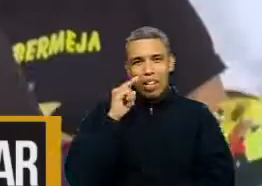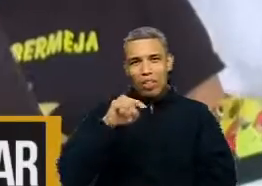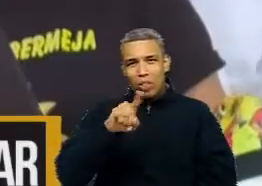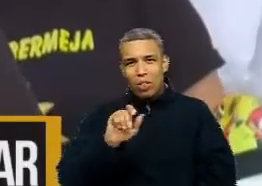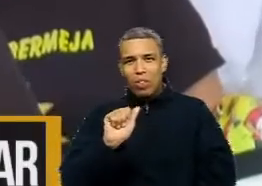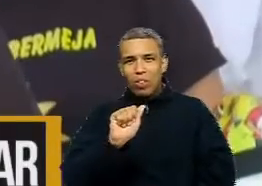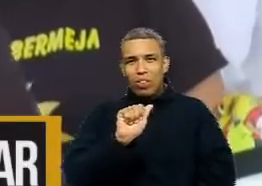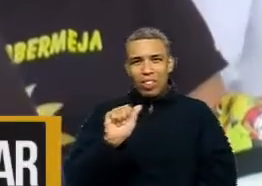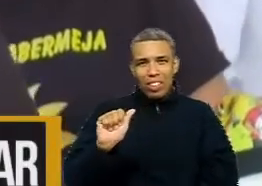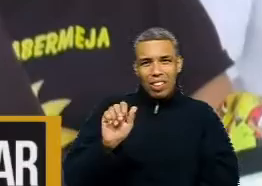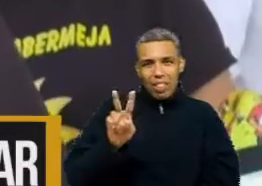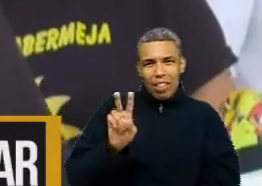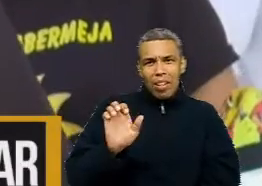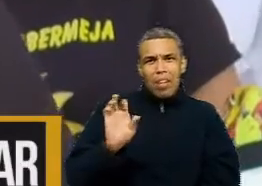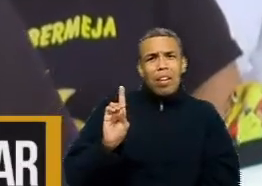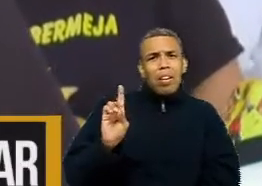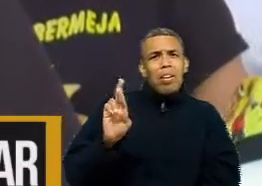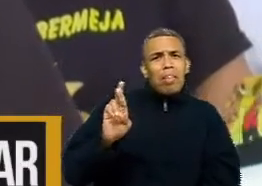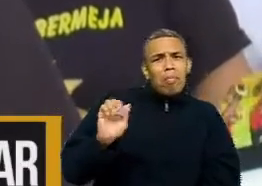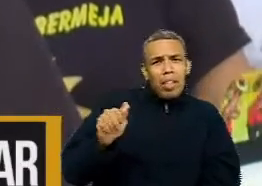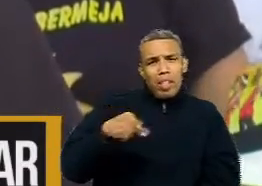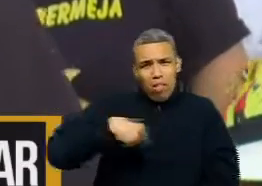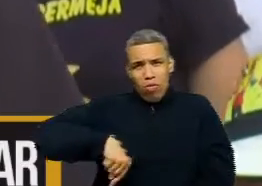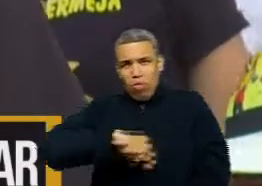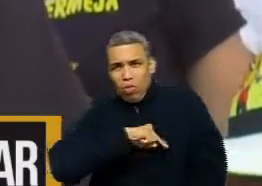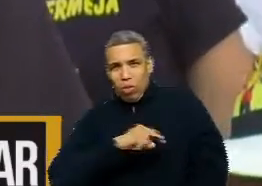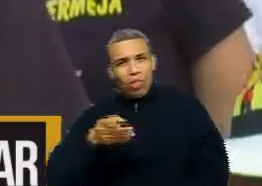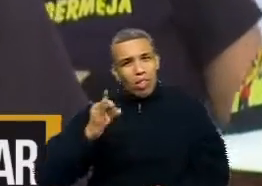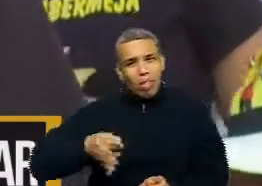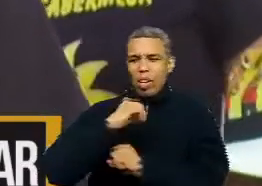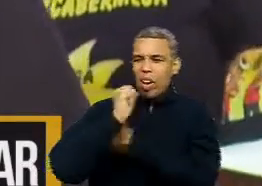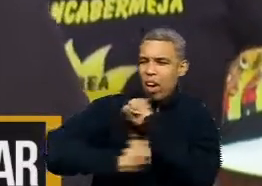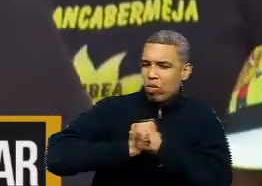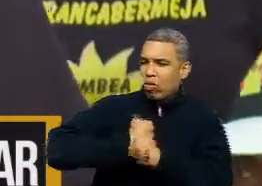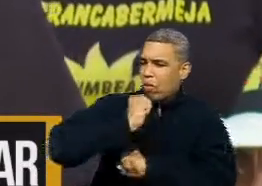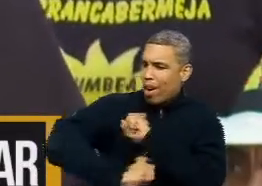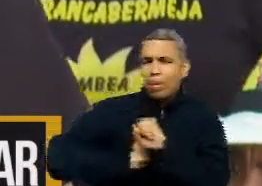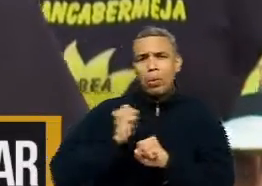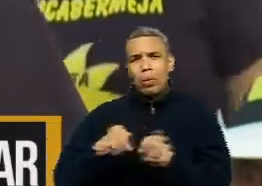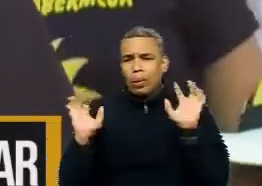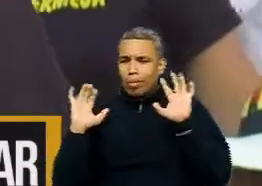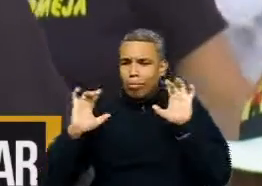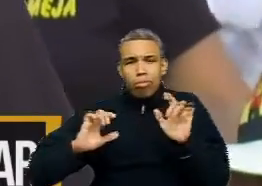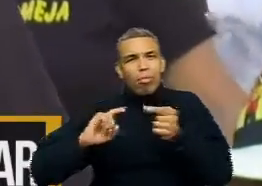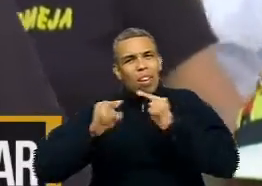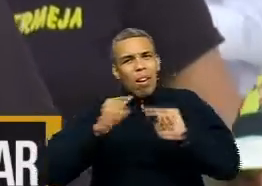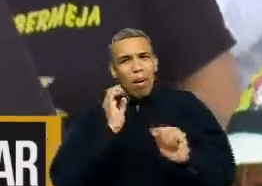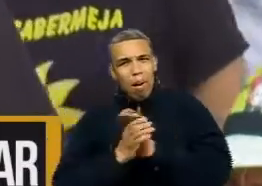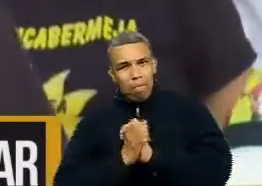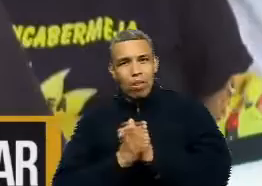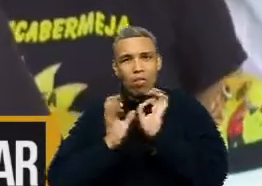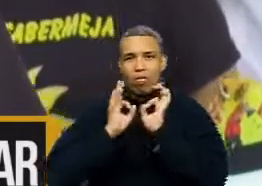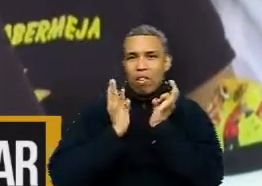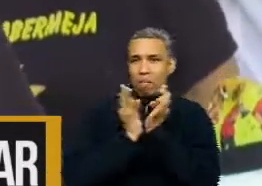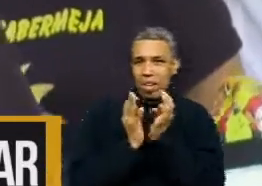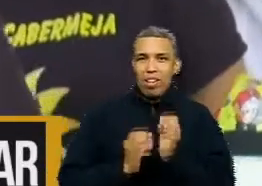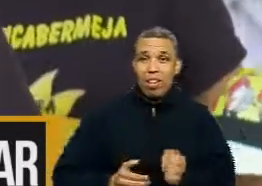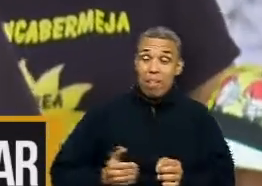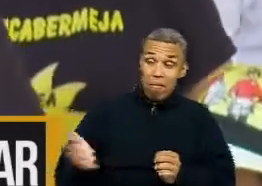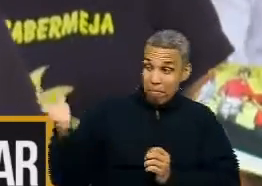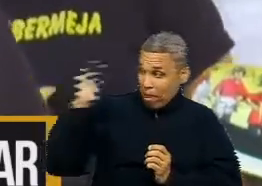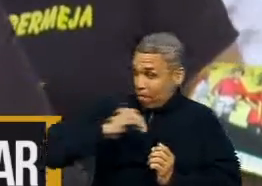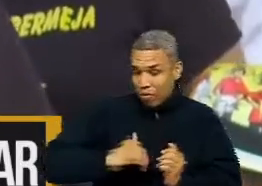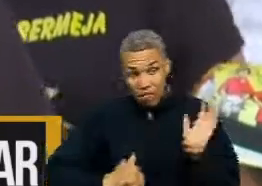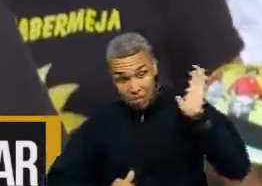compañía de todos nuestros amigos, de todos nuestros vecinos y de todos aquellos que han querido venir a estas fiestas a compartir